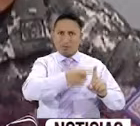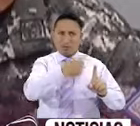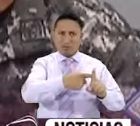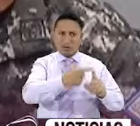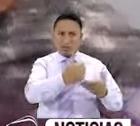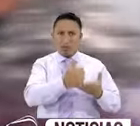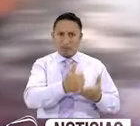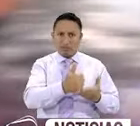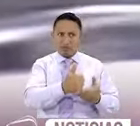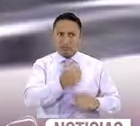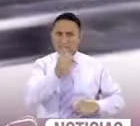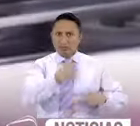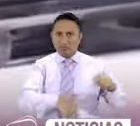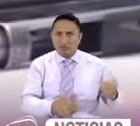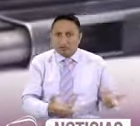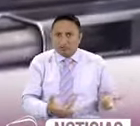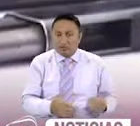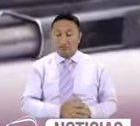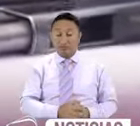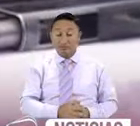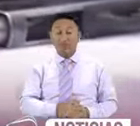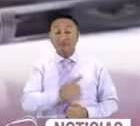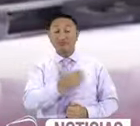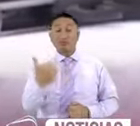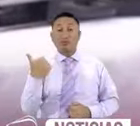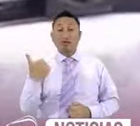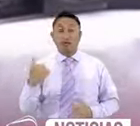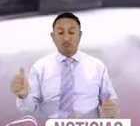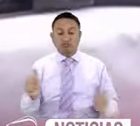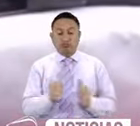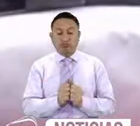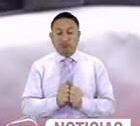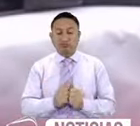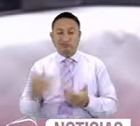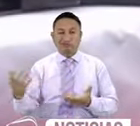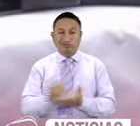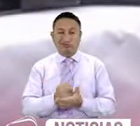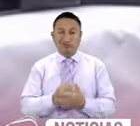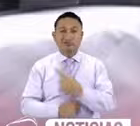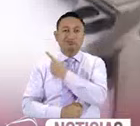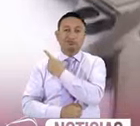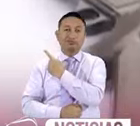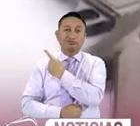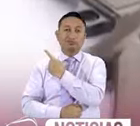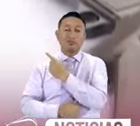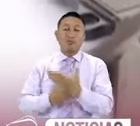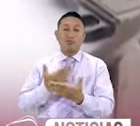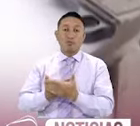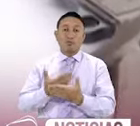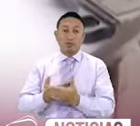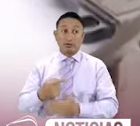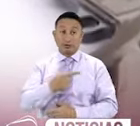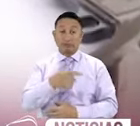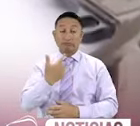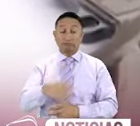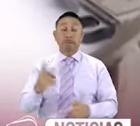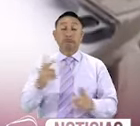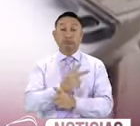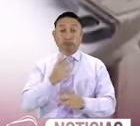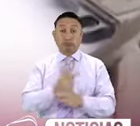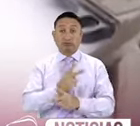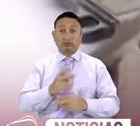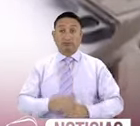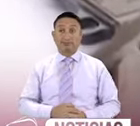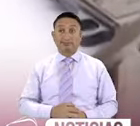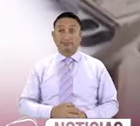penitenciario. Junto a los detenidos, los agentes decomisaron varias evidencias que demuestran el peligro y el riesgo que significaba para